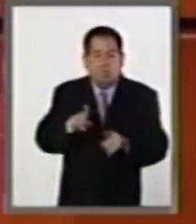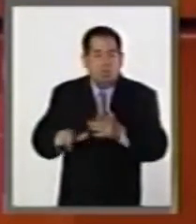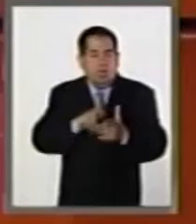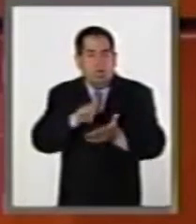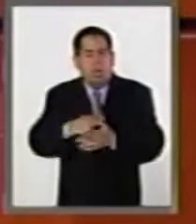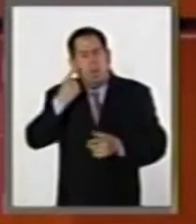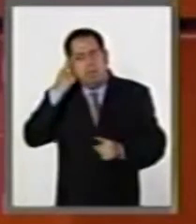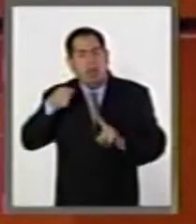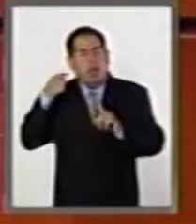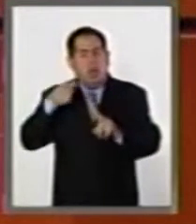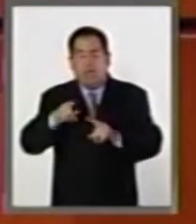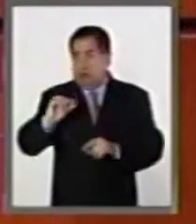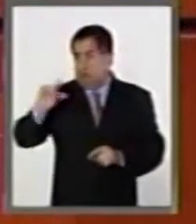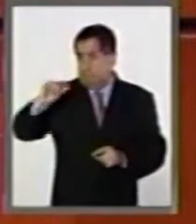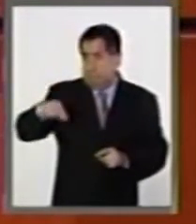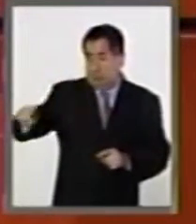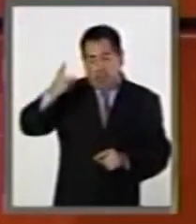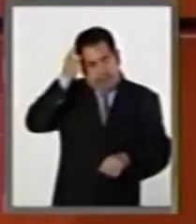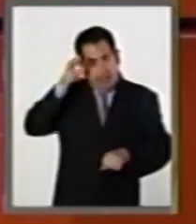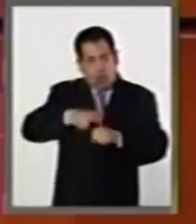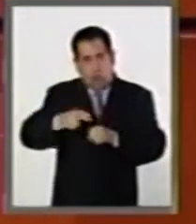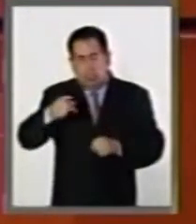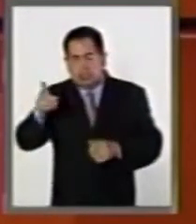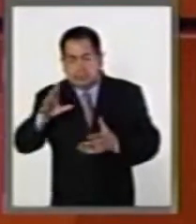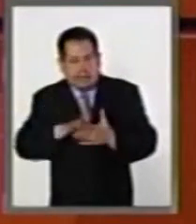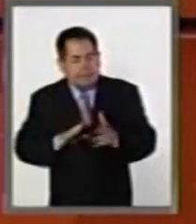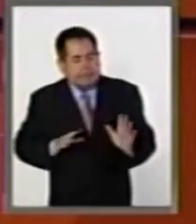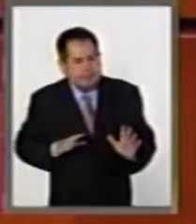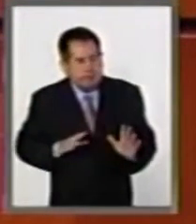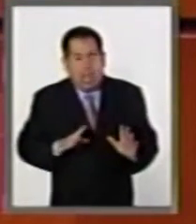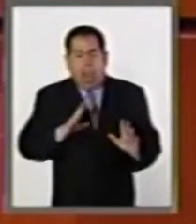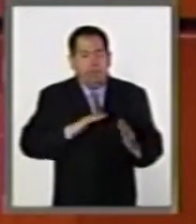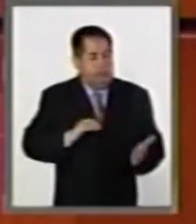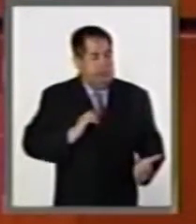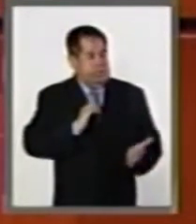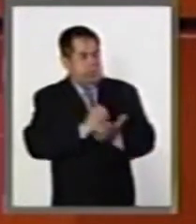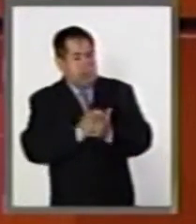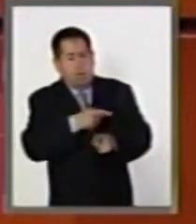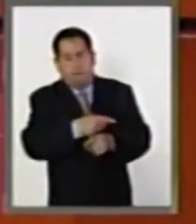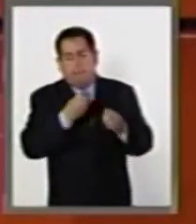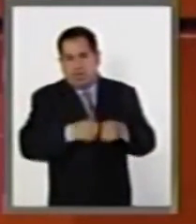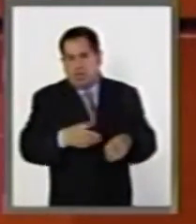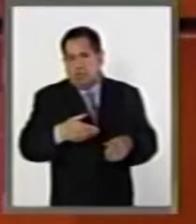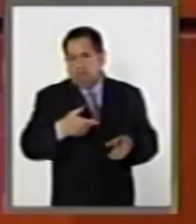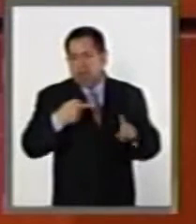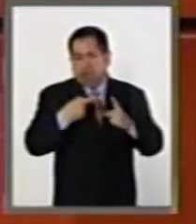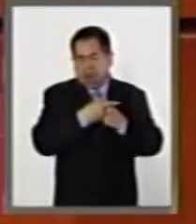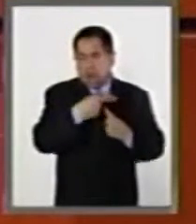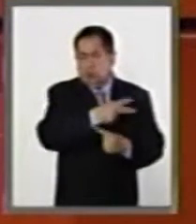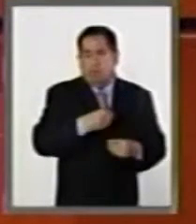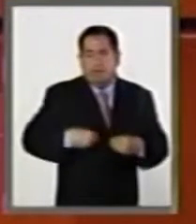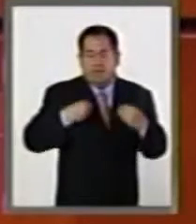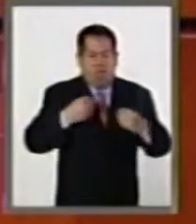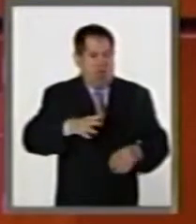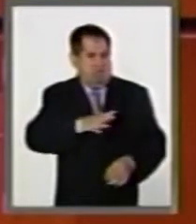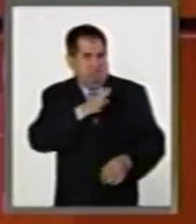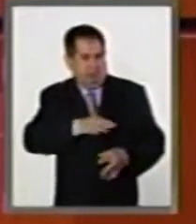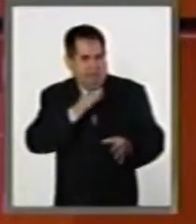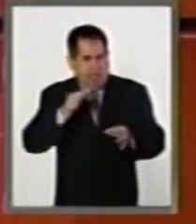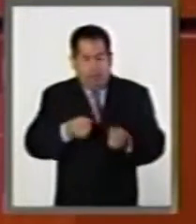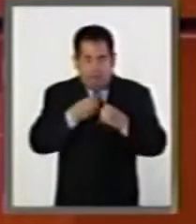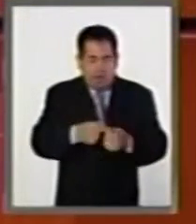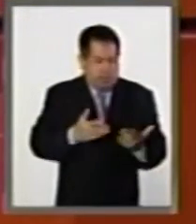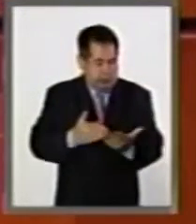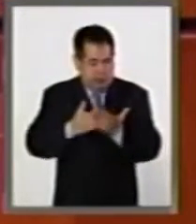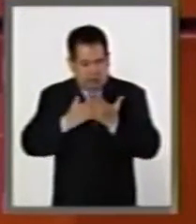a fin de que la autoridad penitenciaria declare la existencia de una afectación en las condiciones de vida digna y segura en reclusión